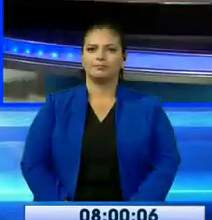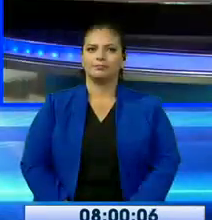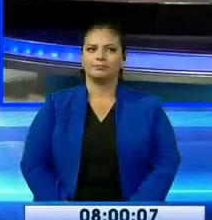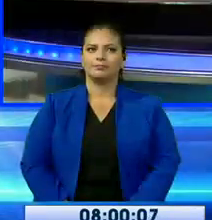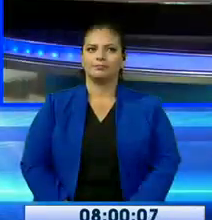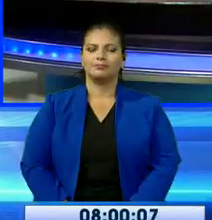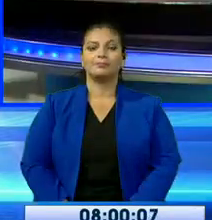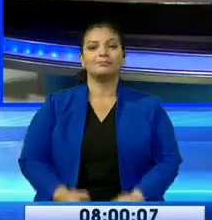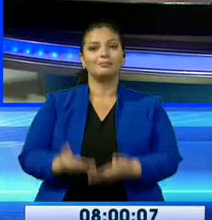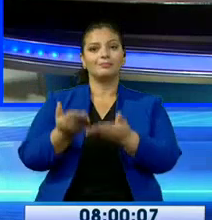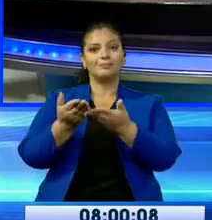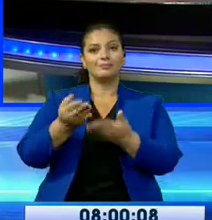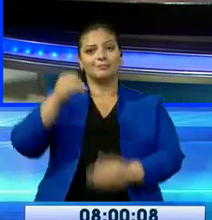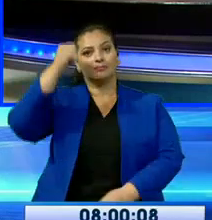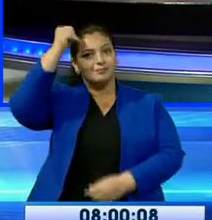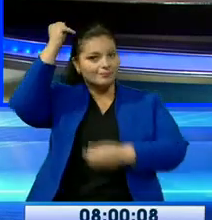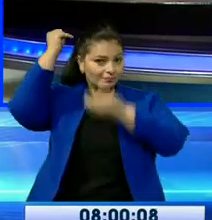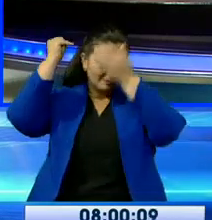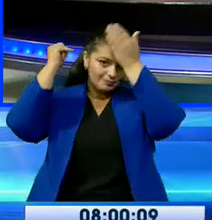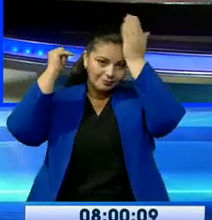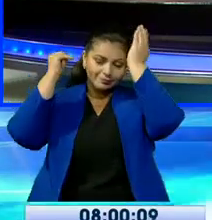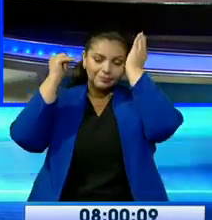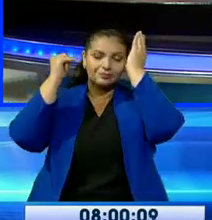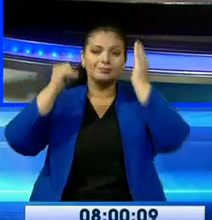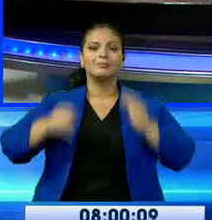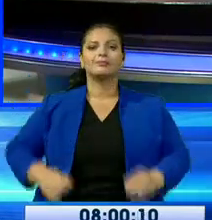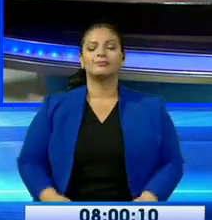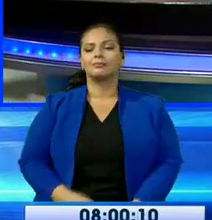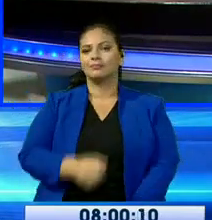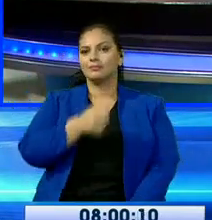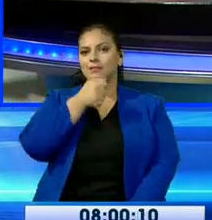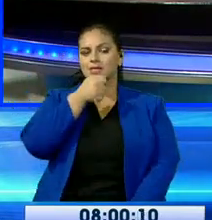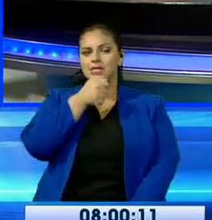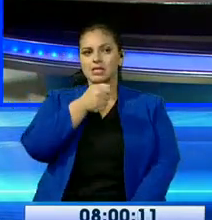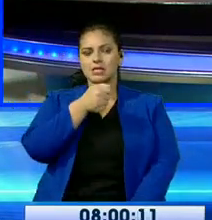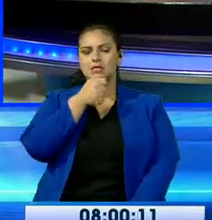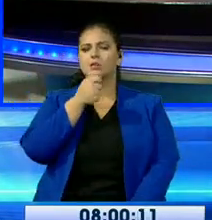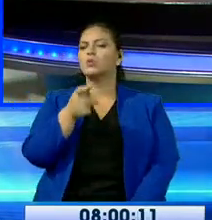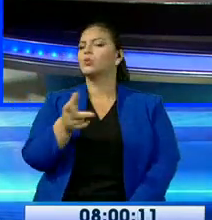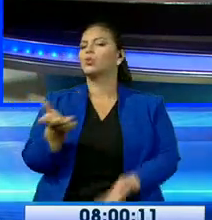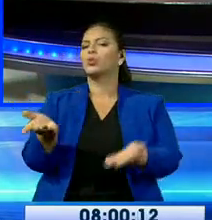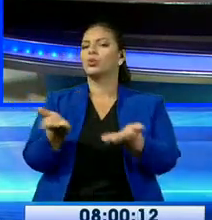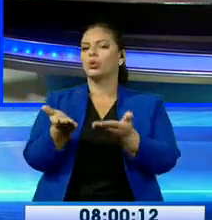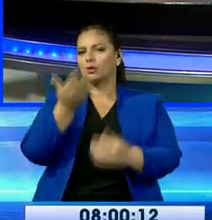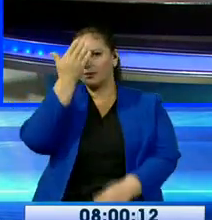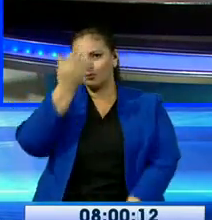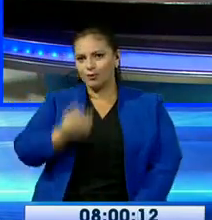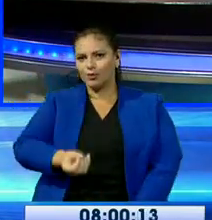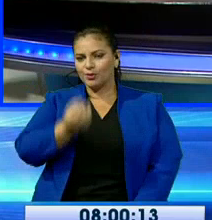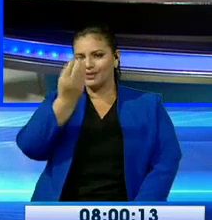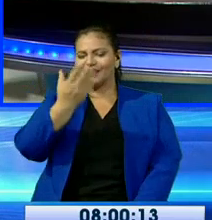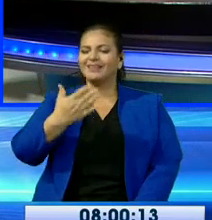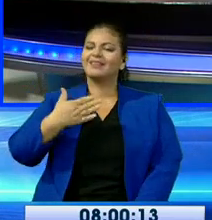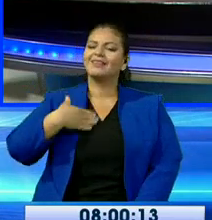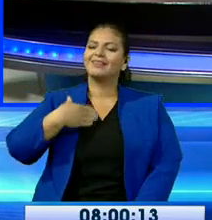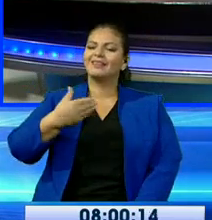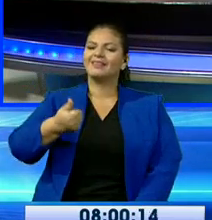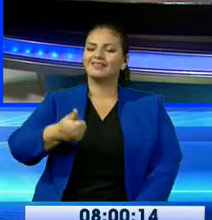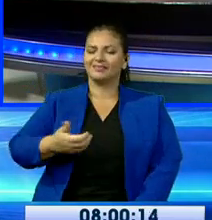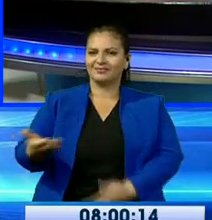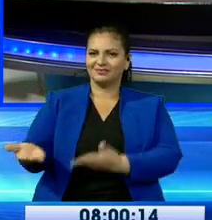Bueno, recorriendo los caminos de la Perla del Pacífico, José Morales. ¿Dónde te encuentras, José? Muy buenos días, ¿qué tal? Adelante.